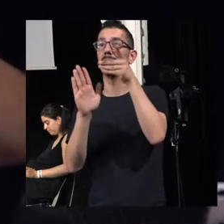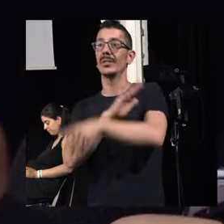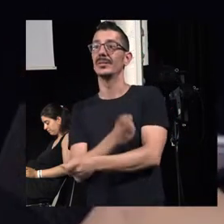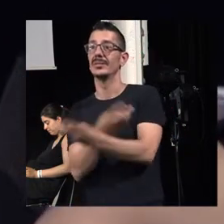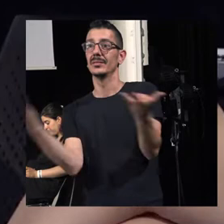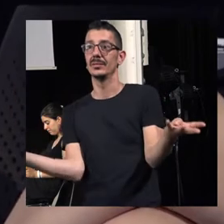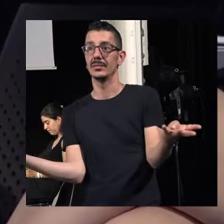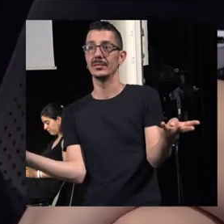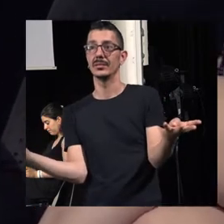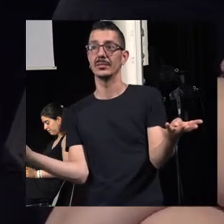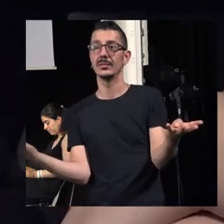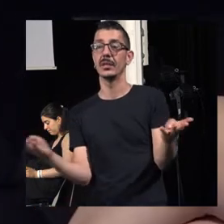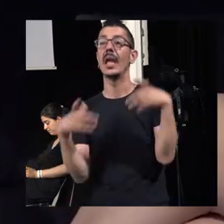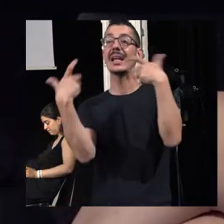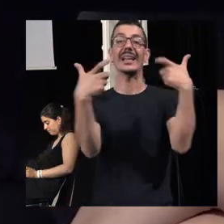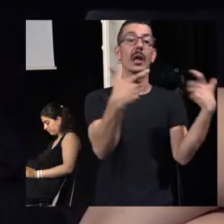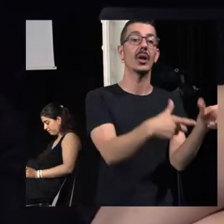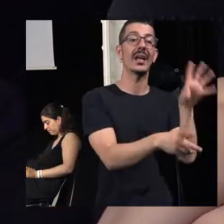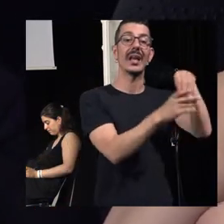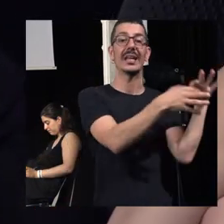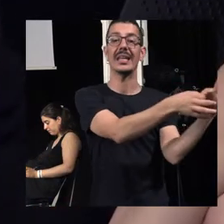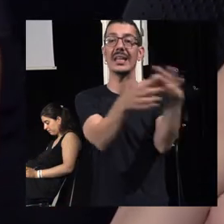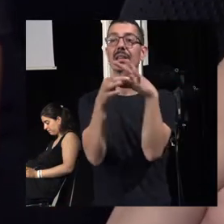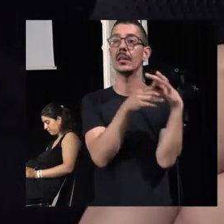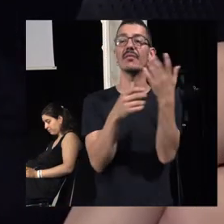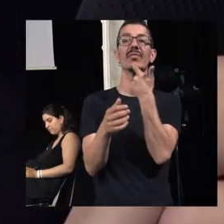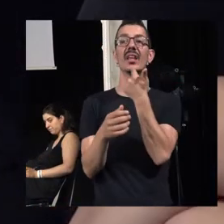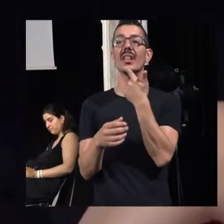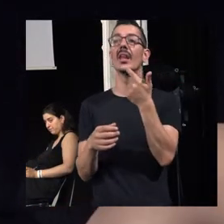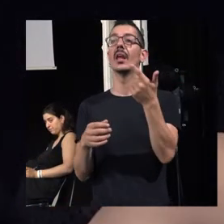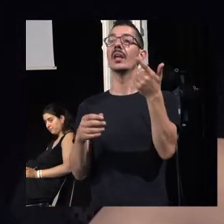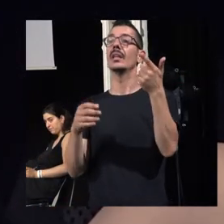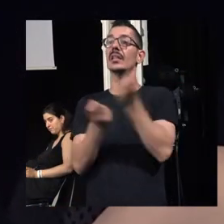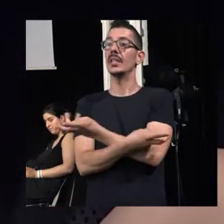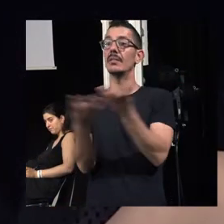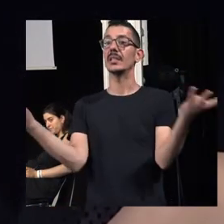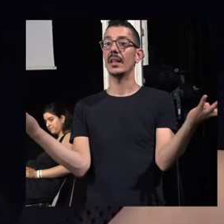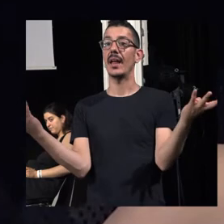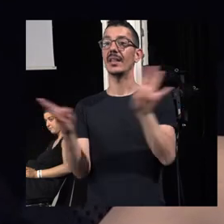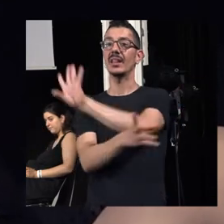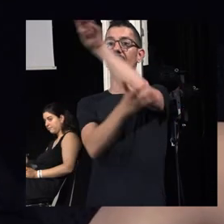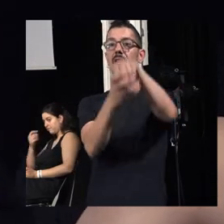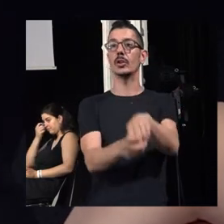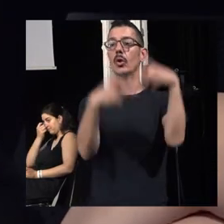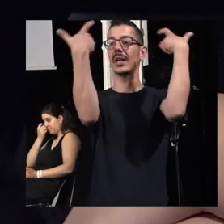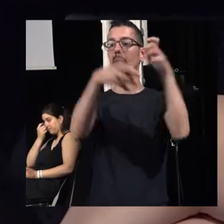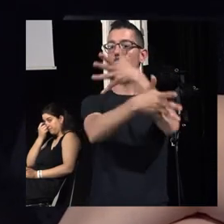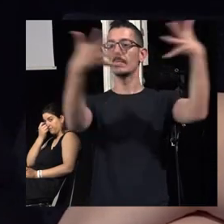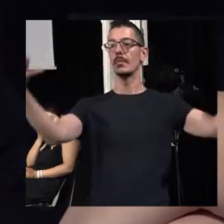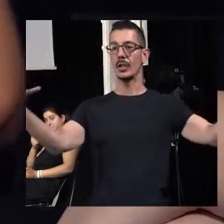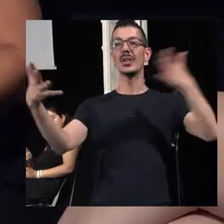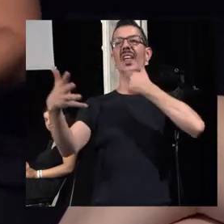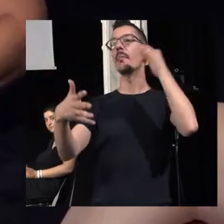llamada intracategorial es la que sitúa la diversidad al interior de la categoría mayor, por ejemplo, la categoría mayor de